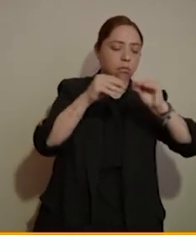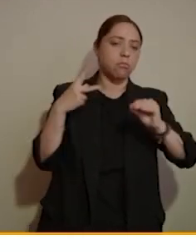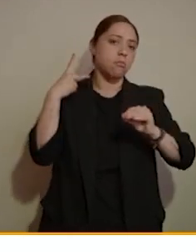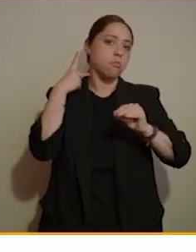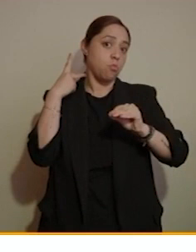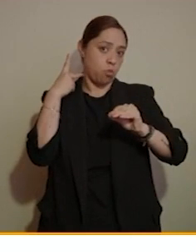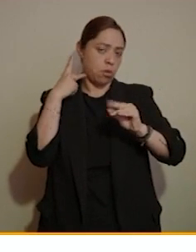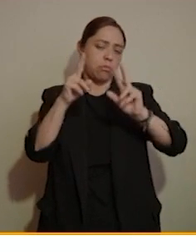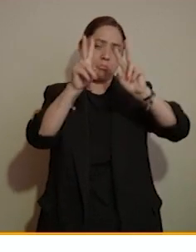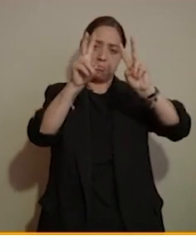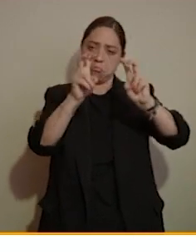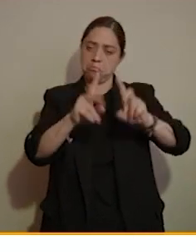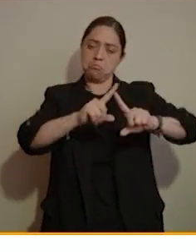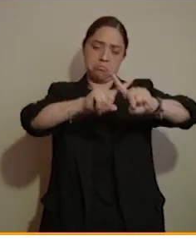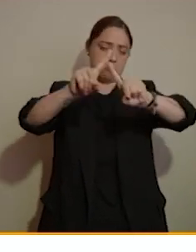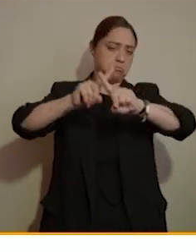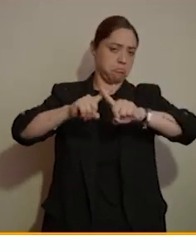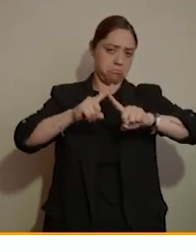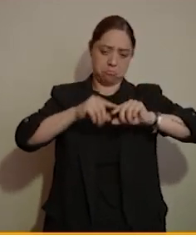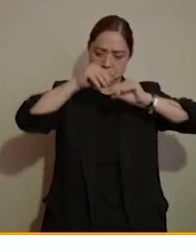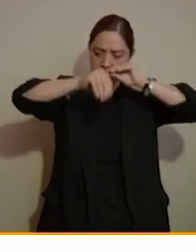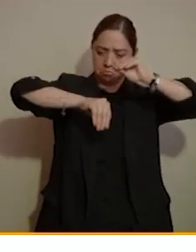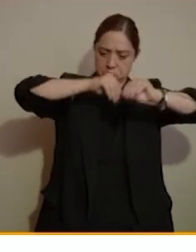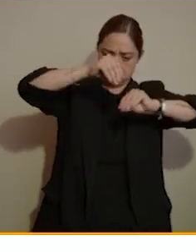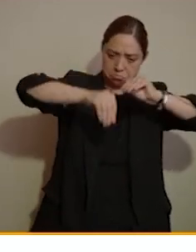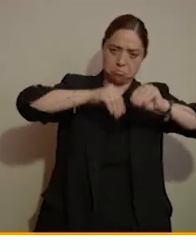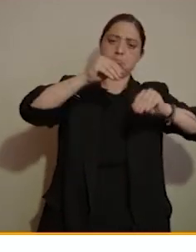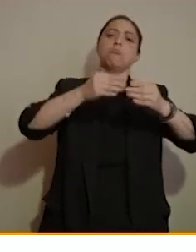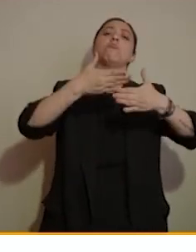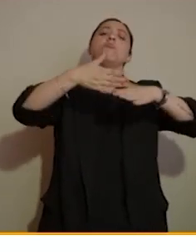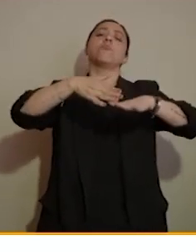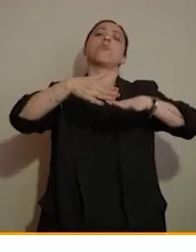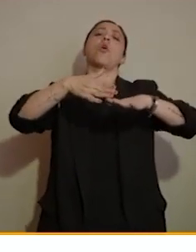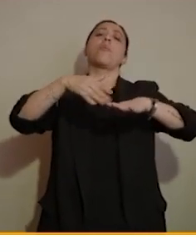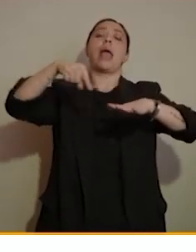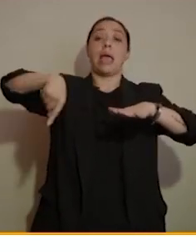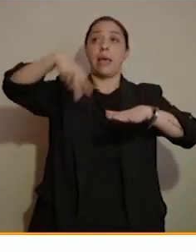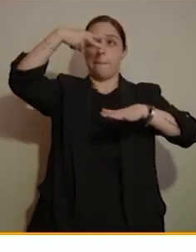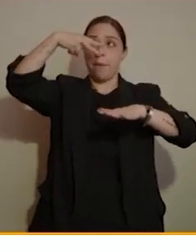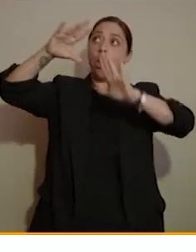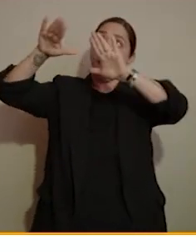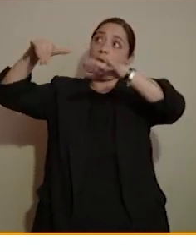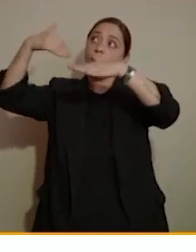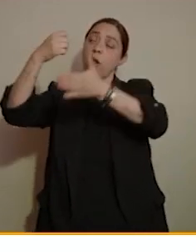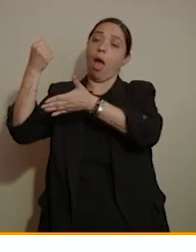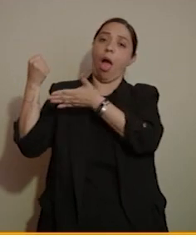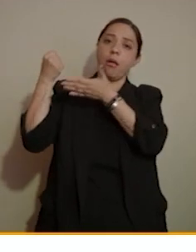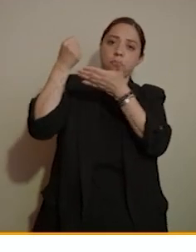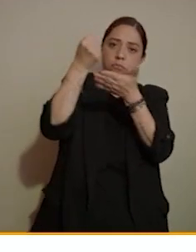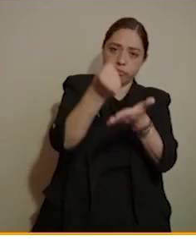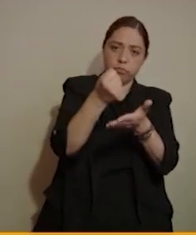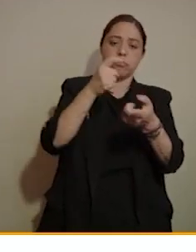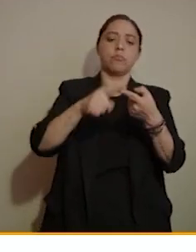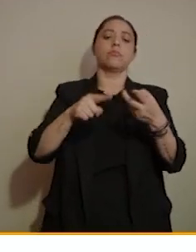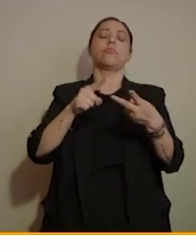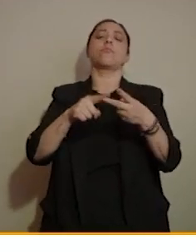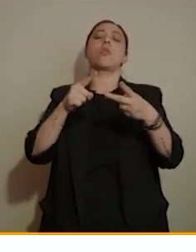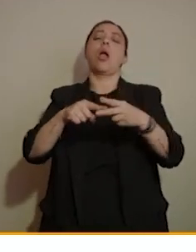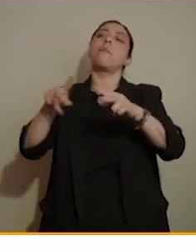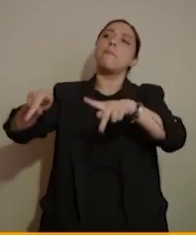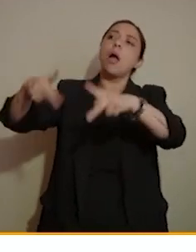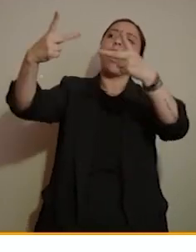temas específicos, aborda el rol de las inversiones en México, los acuerdos de libre comercio,